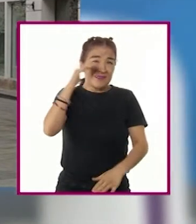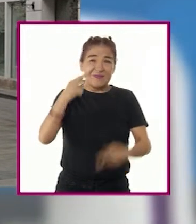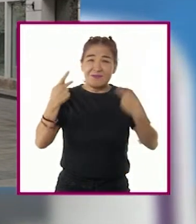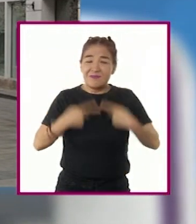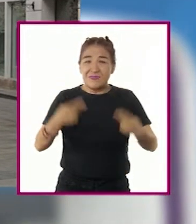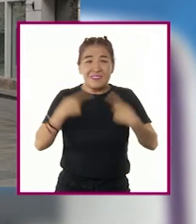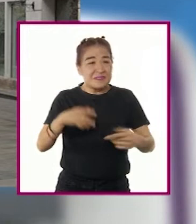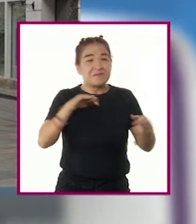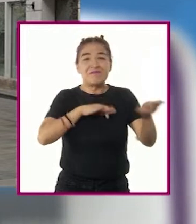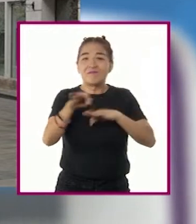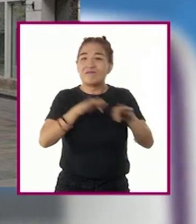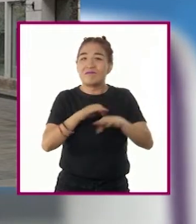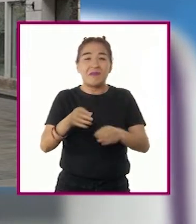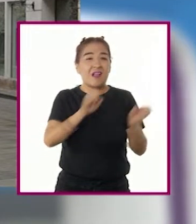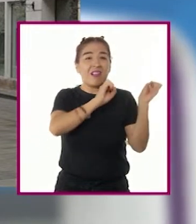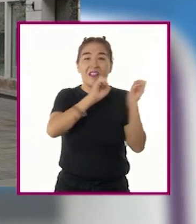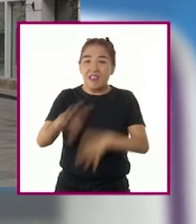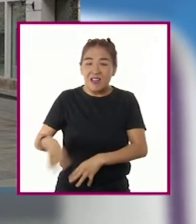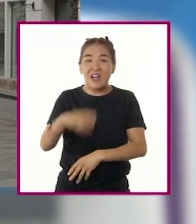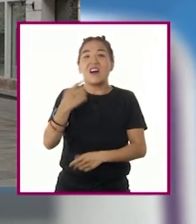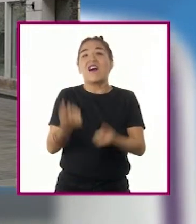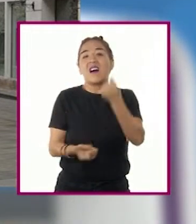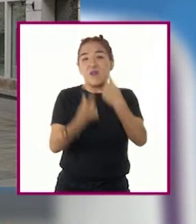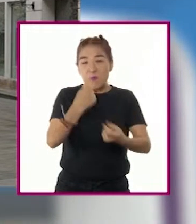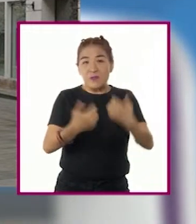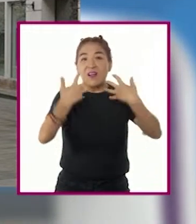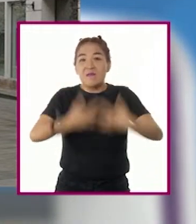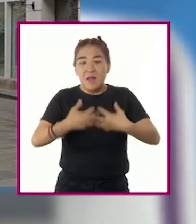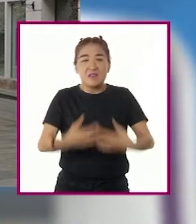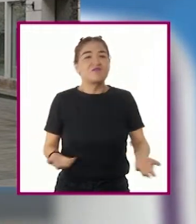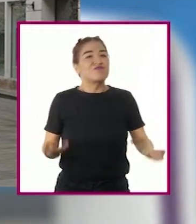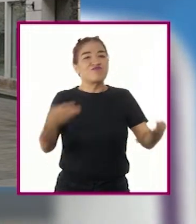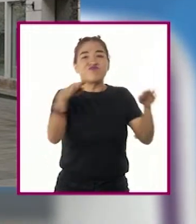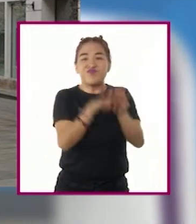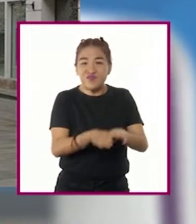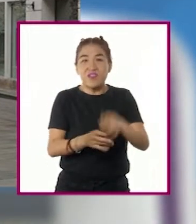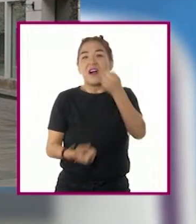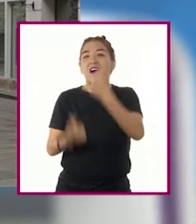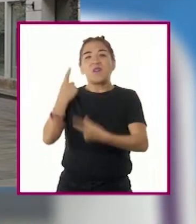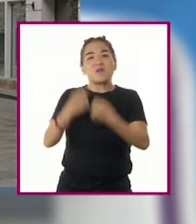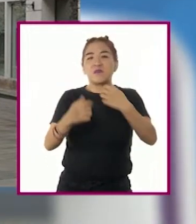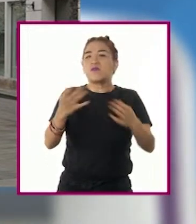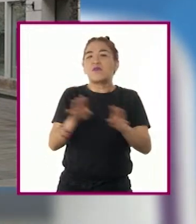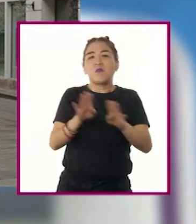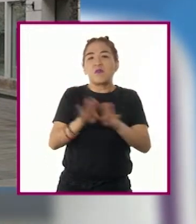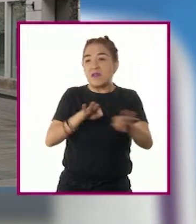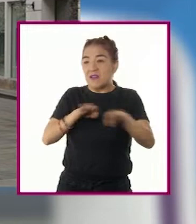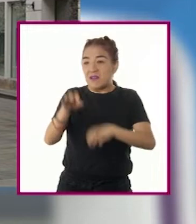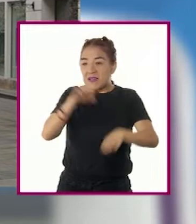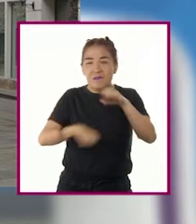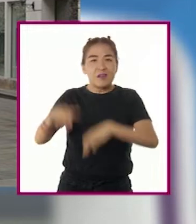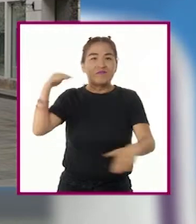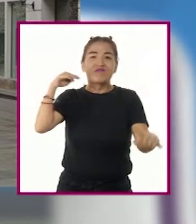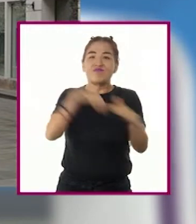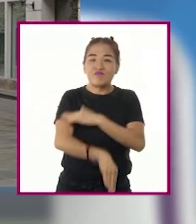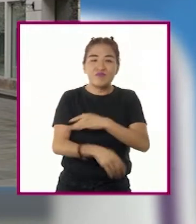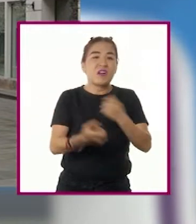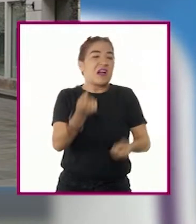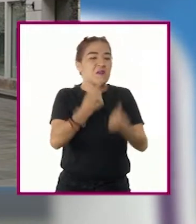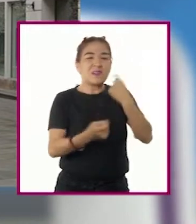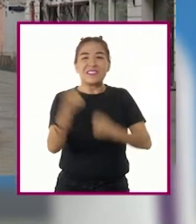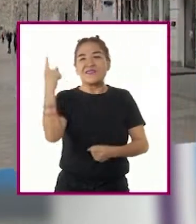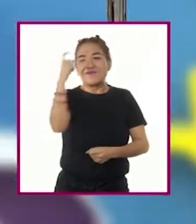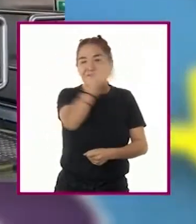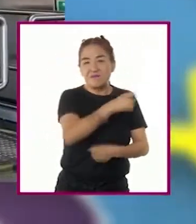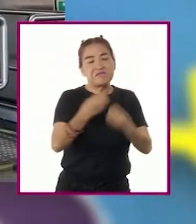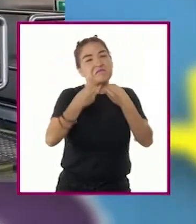y producir, muchas empresas cerraron, algunas industrias se apagaron y miles de empleos se volvieron precarios o se